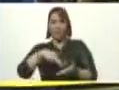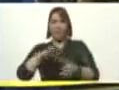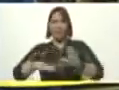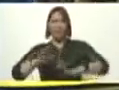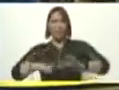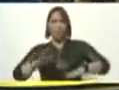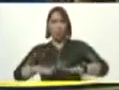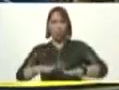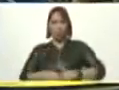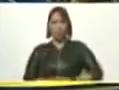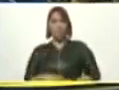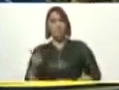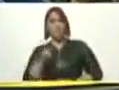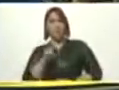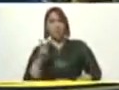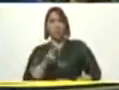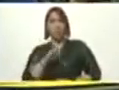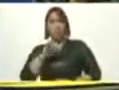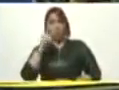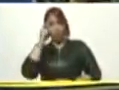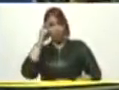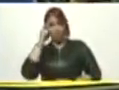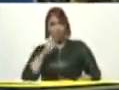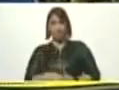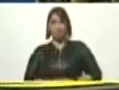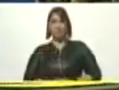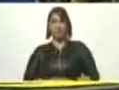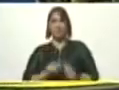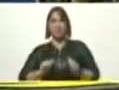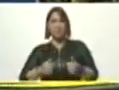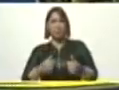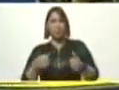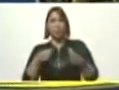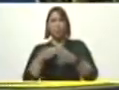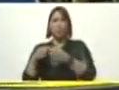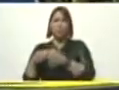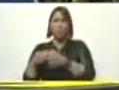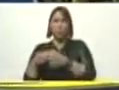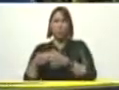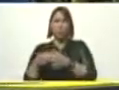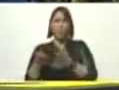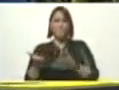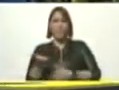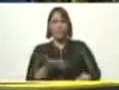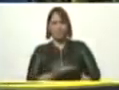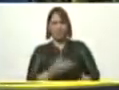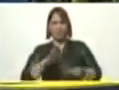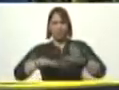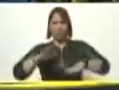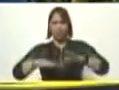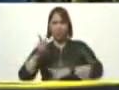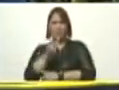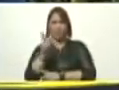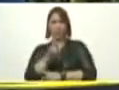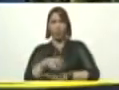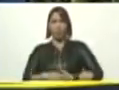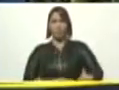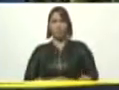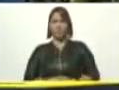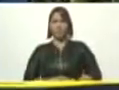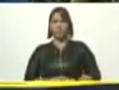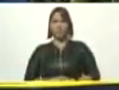Venezuela Jorge Rodríguez empezó el grupo madera a tocar el tambor venezolano